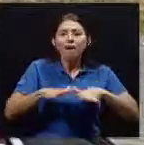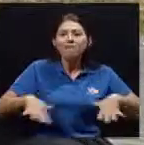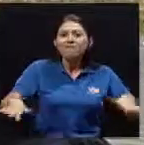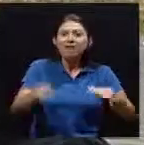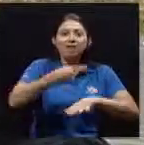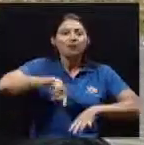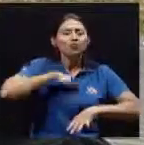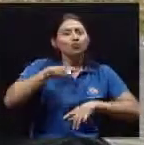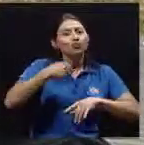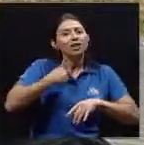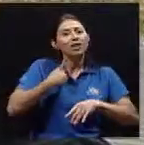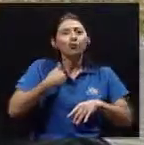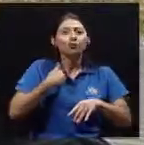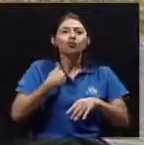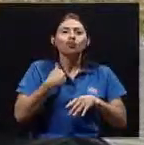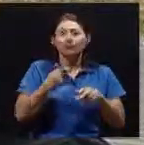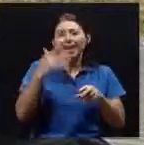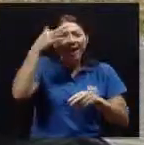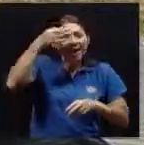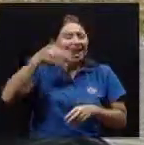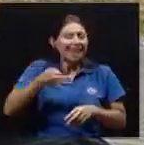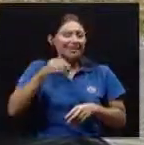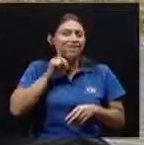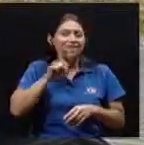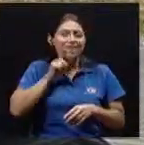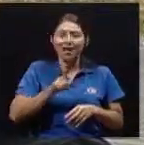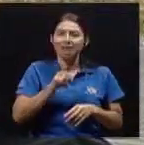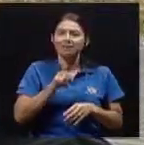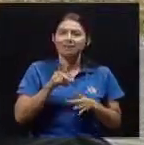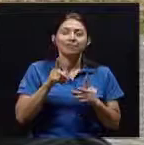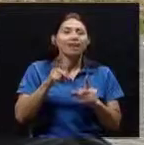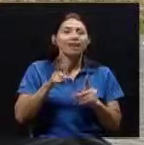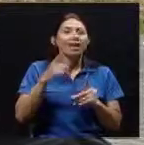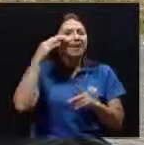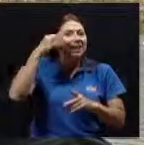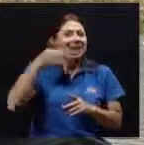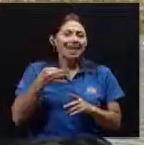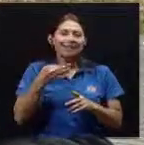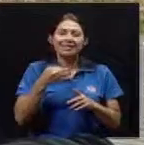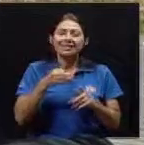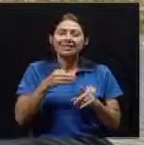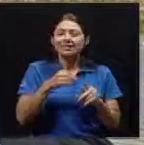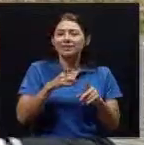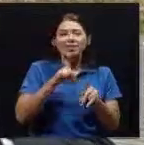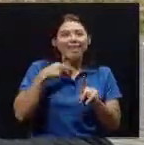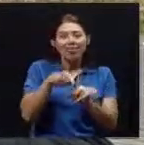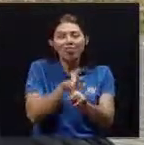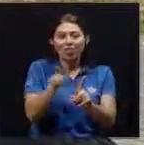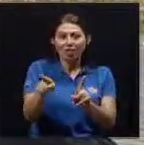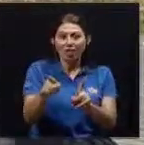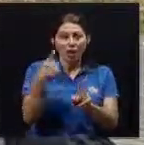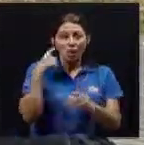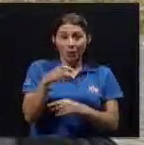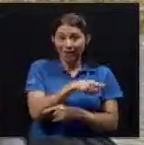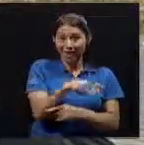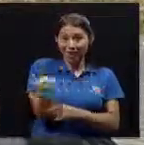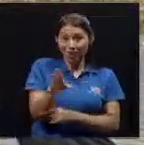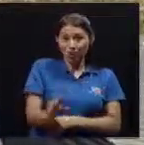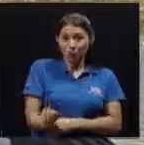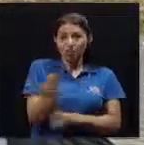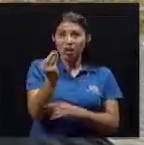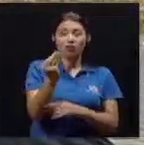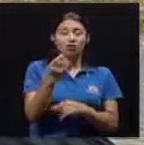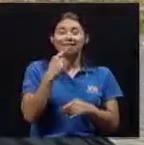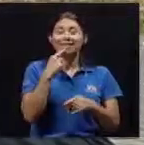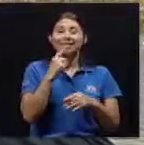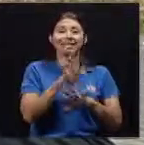persisten muchísimos mitos, tabúes alrededor de la sexualidad, ¿verdad? En el hecho que se niega, entonces los muchachos en realidad